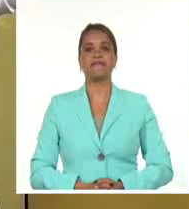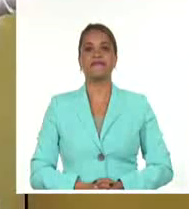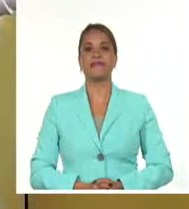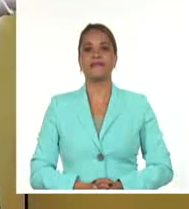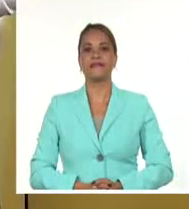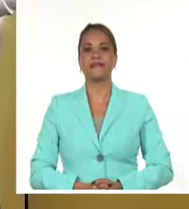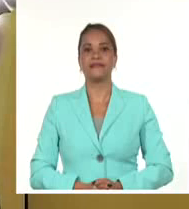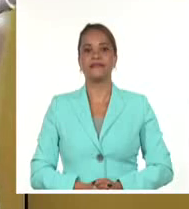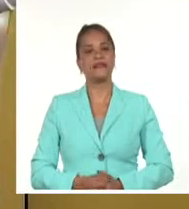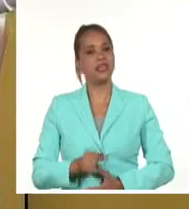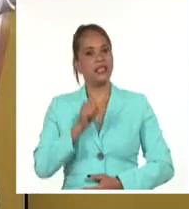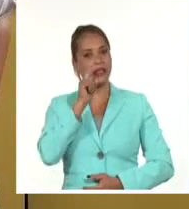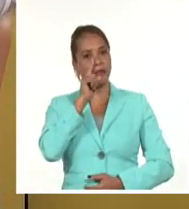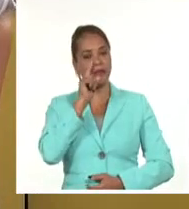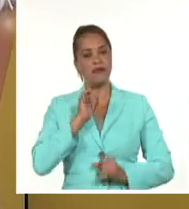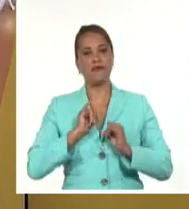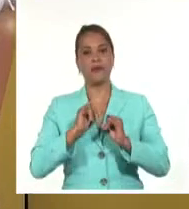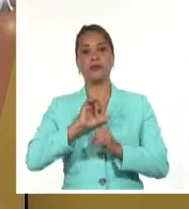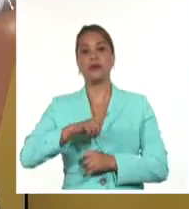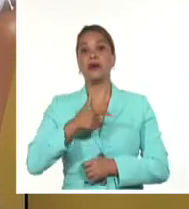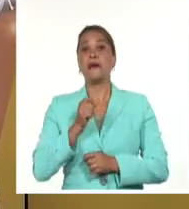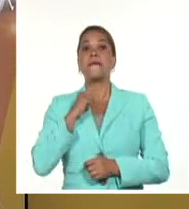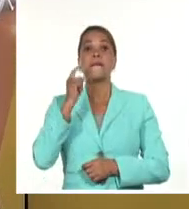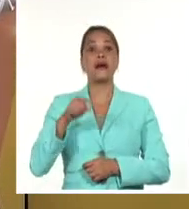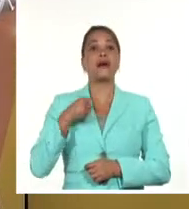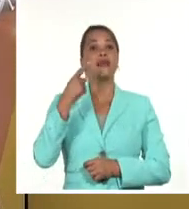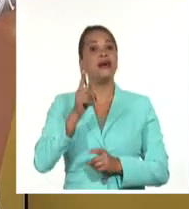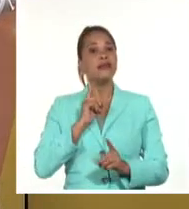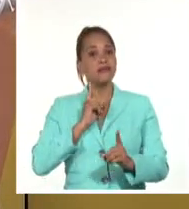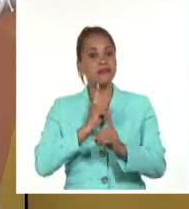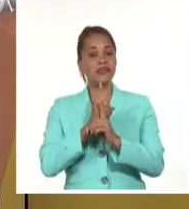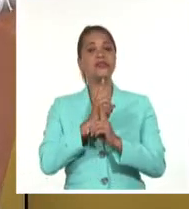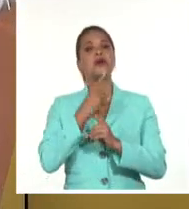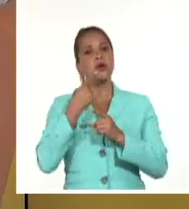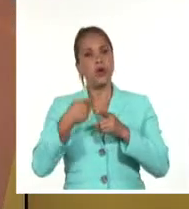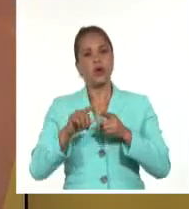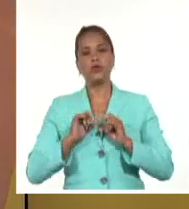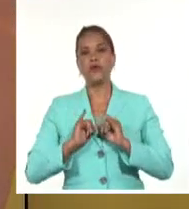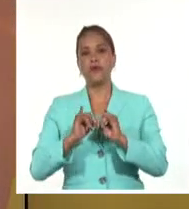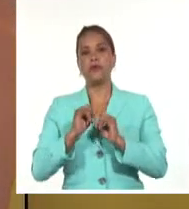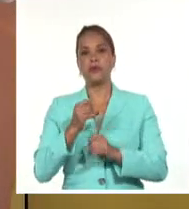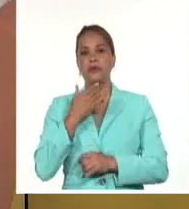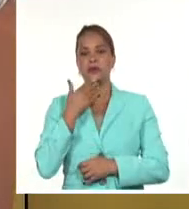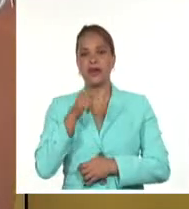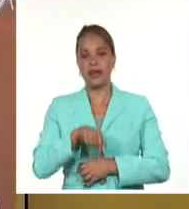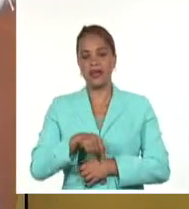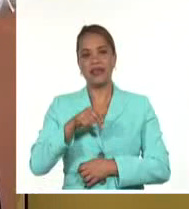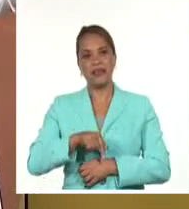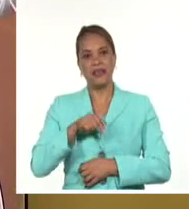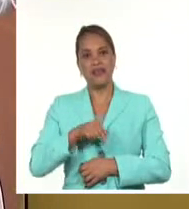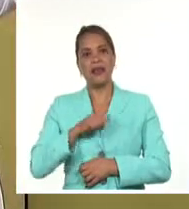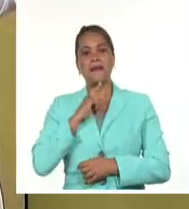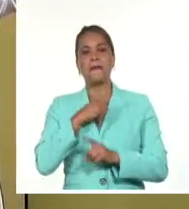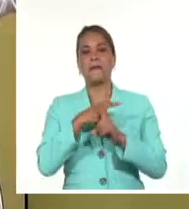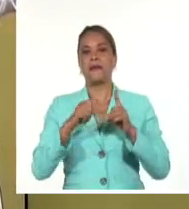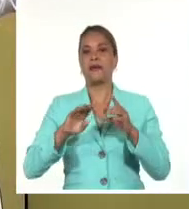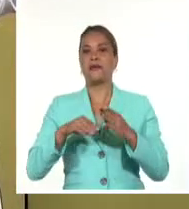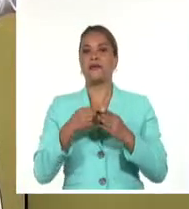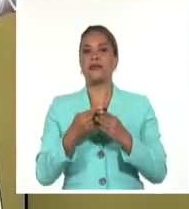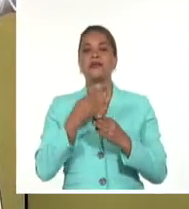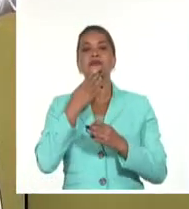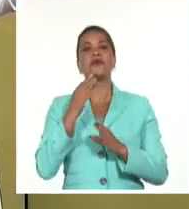y por hoy yo me despido pero mañana regresaré con otras informaciones del programa cultural aquí al mediodía muy